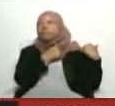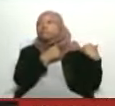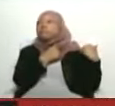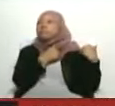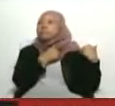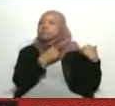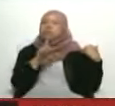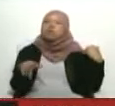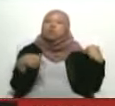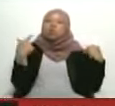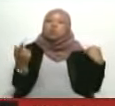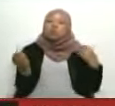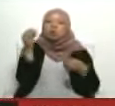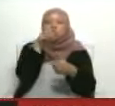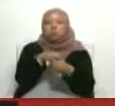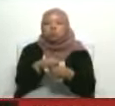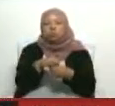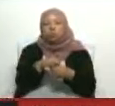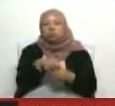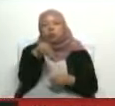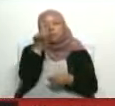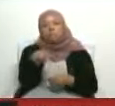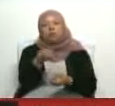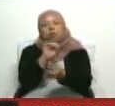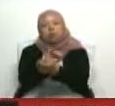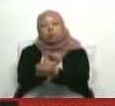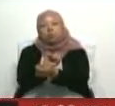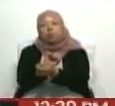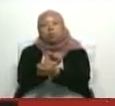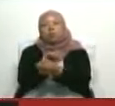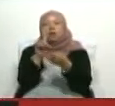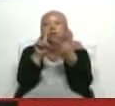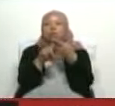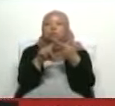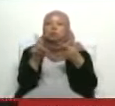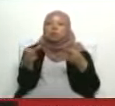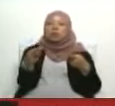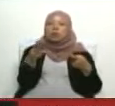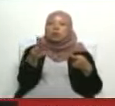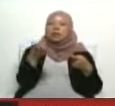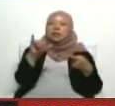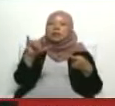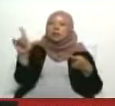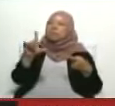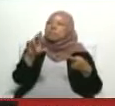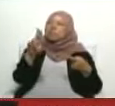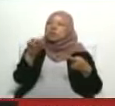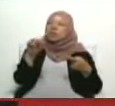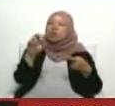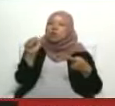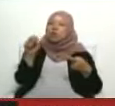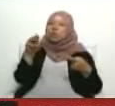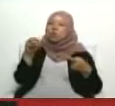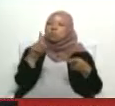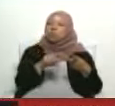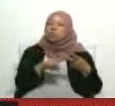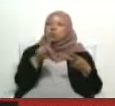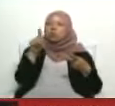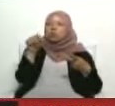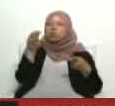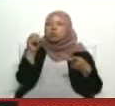los siguientes involucrados, detenidos: Guillermo Enrique César Ciero, Tomás